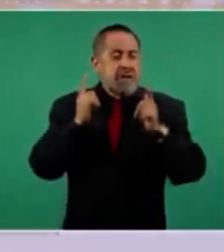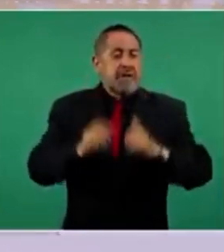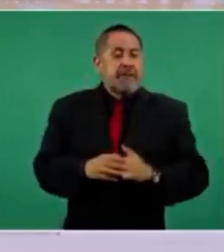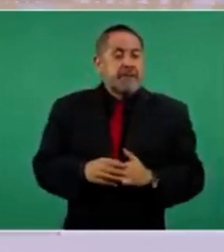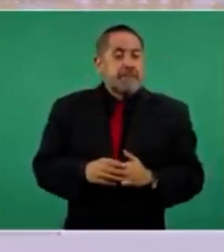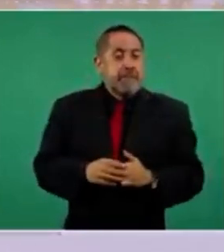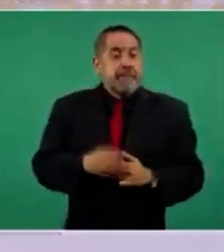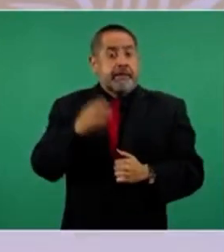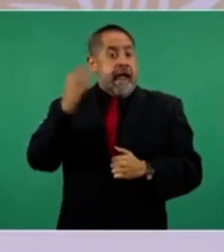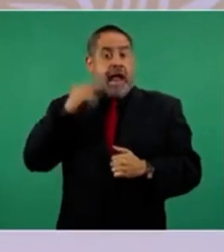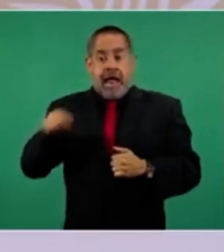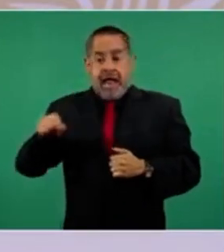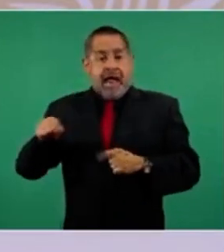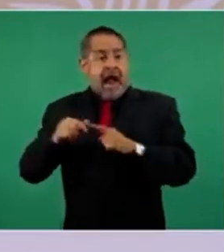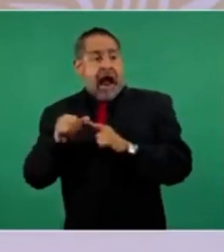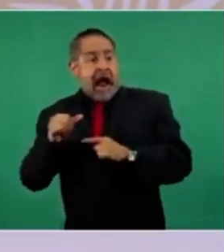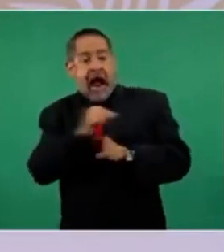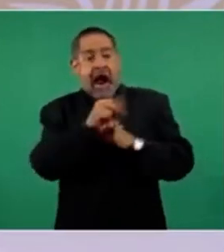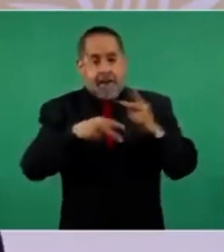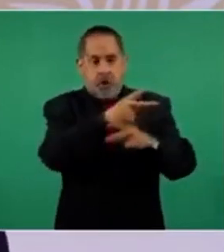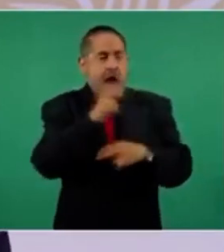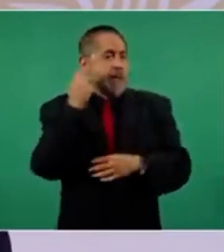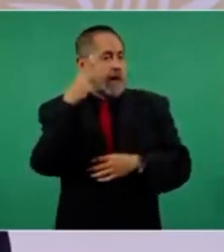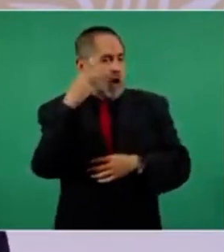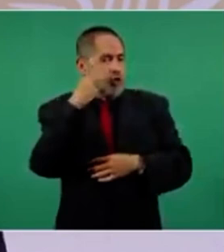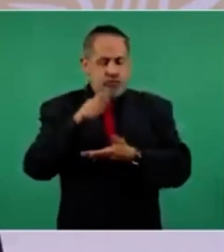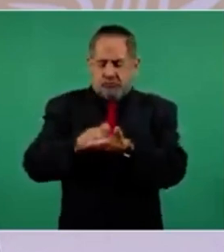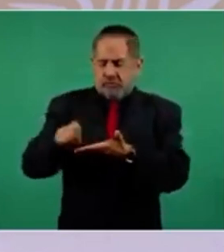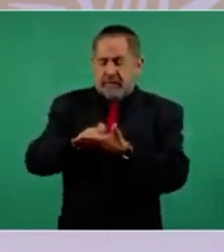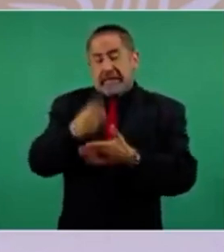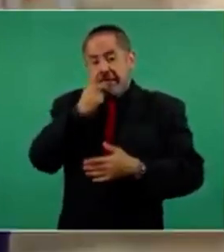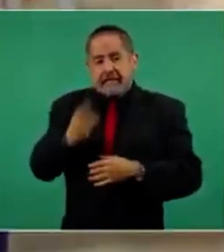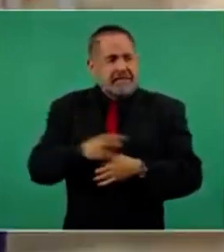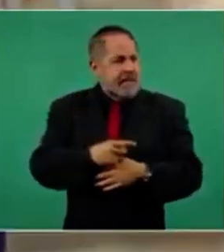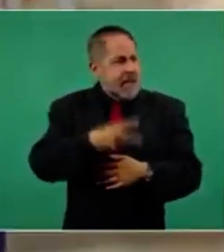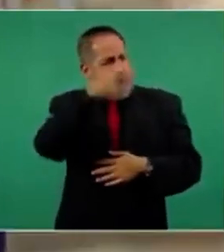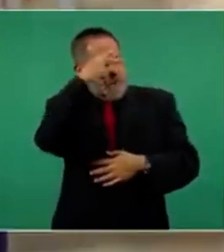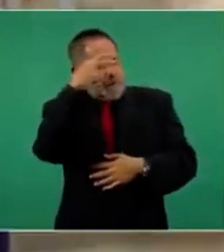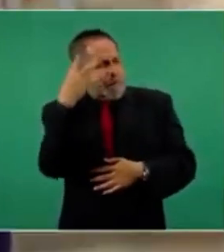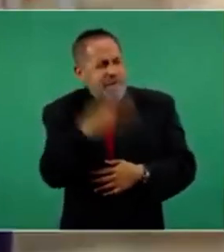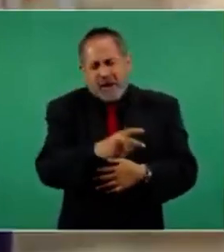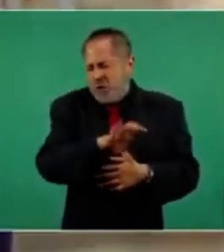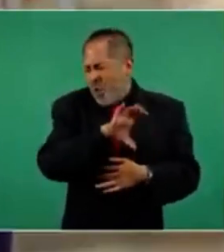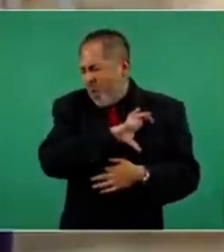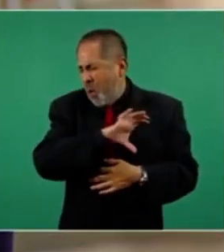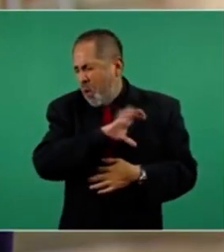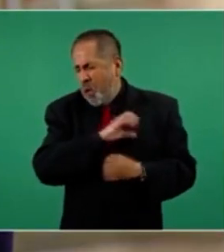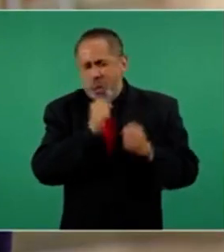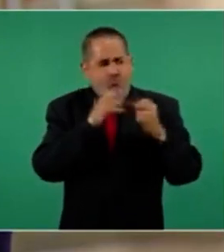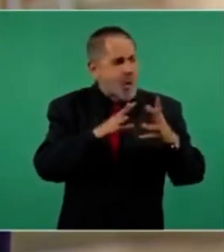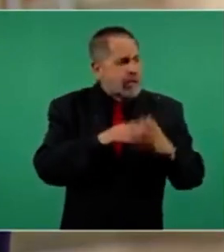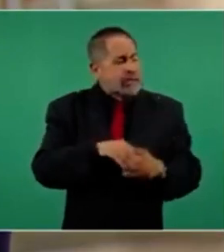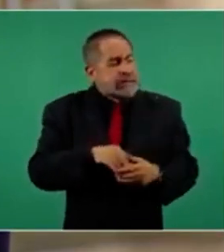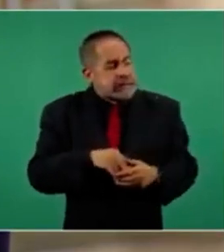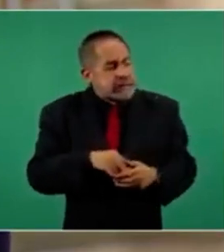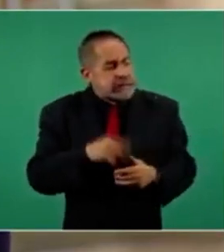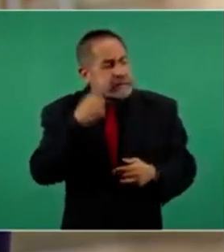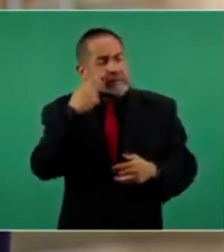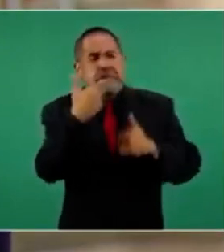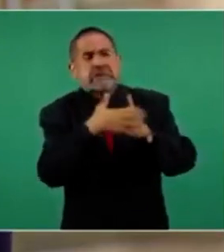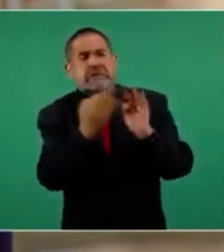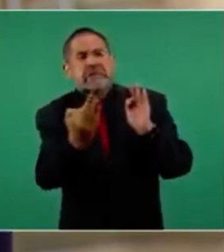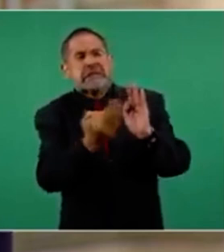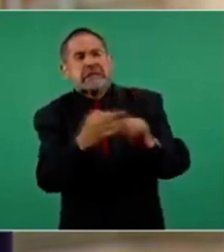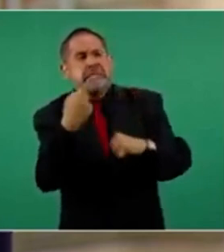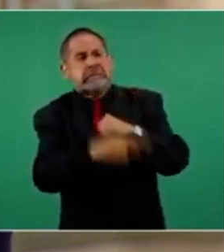camino a Veracruz, Martí deja escrito: oh México querido, oh México adorado, ve los peligros que te cercan. Oye